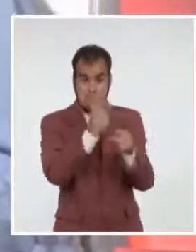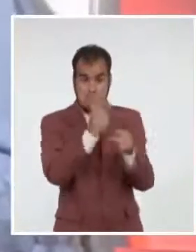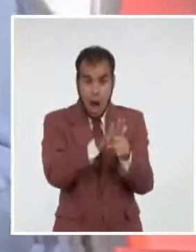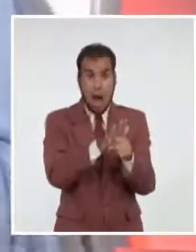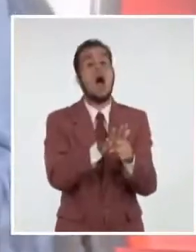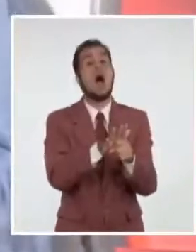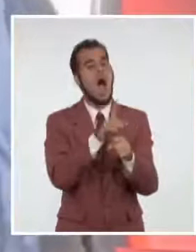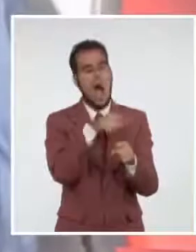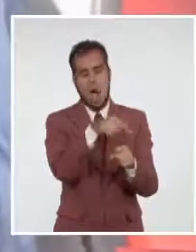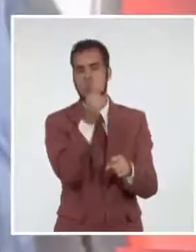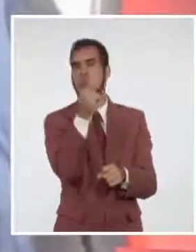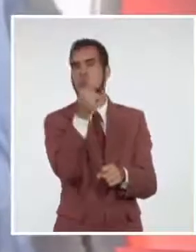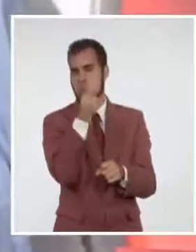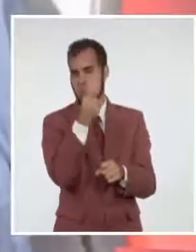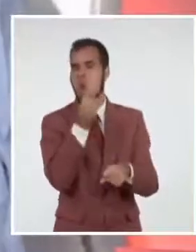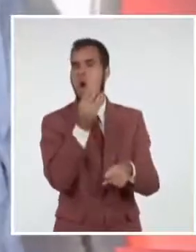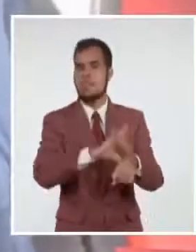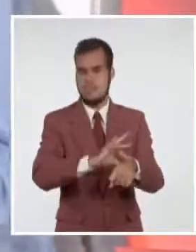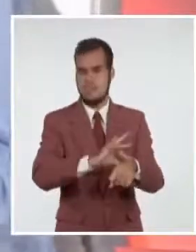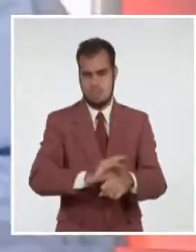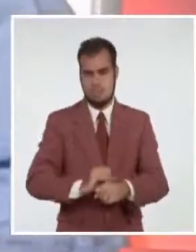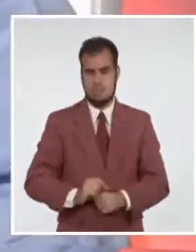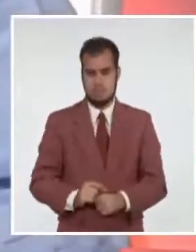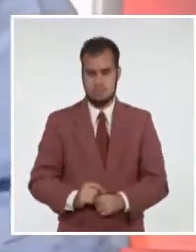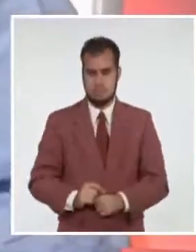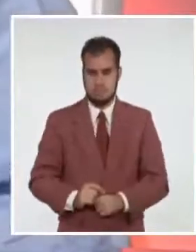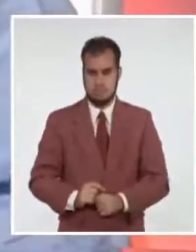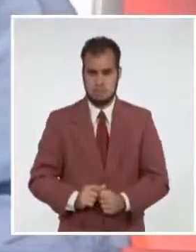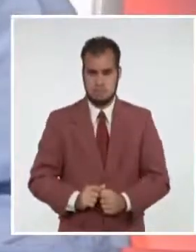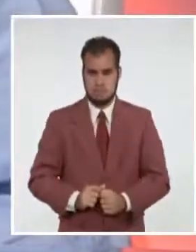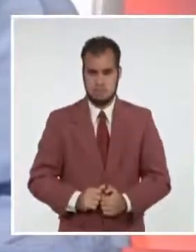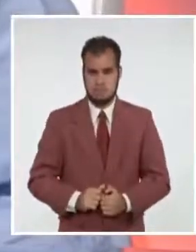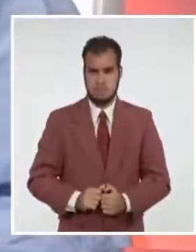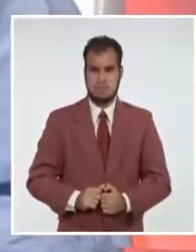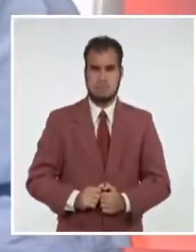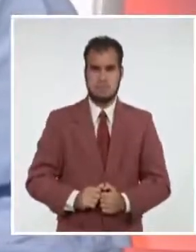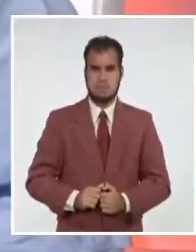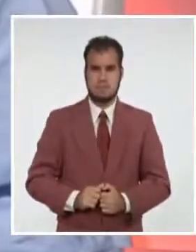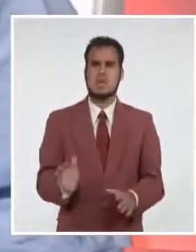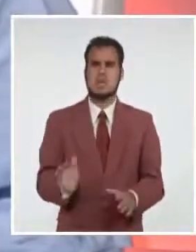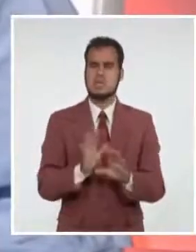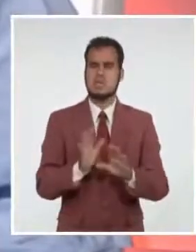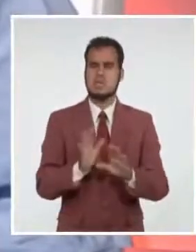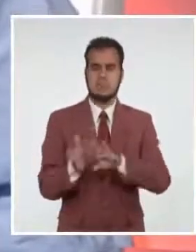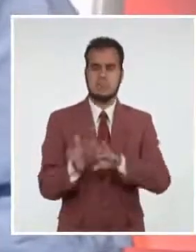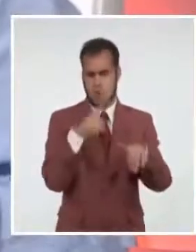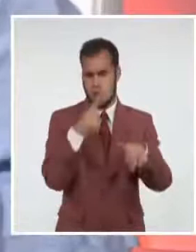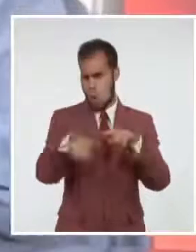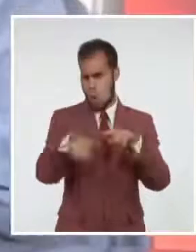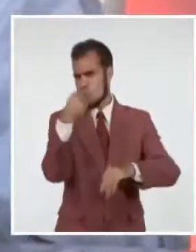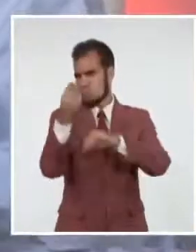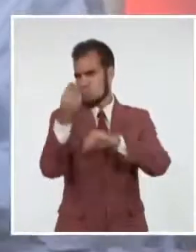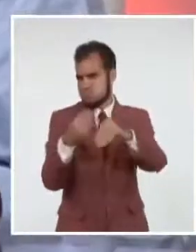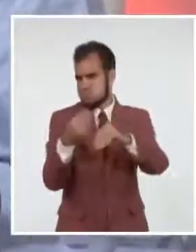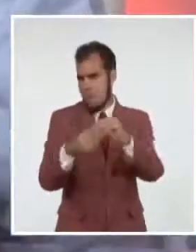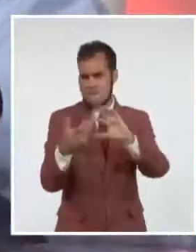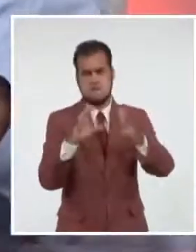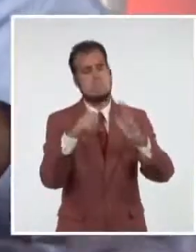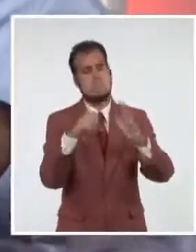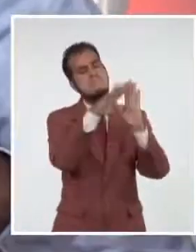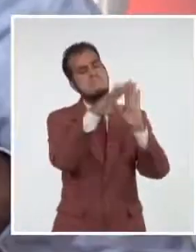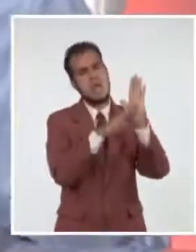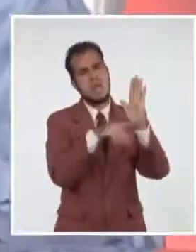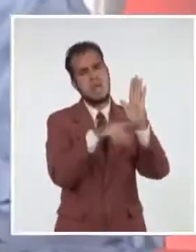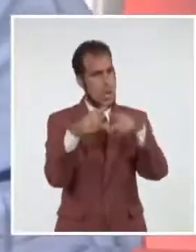Y el otro elemento que también se ha modificado es el alta. O sea, ya yo estoy confirmado, ya yo